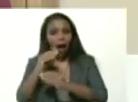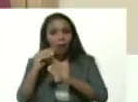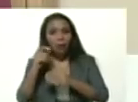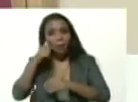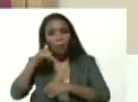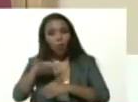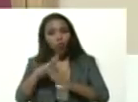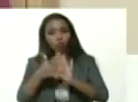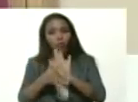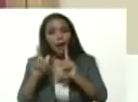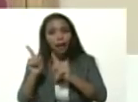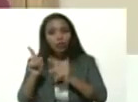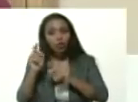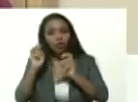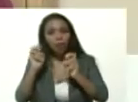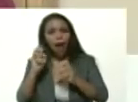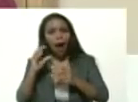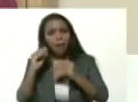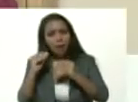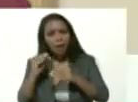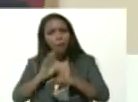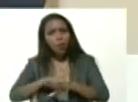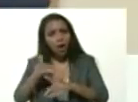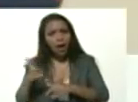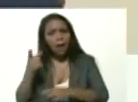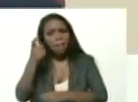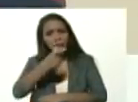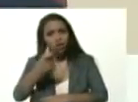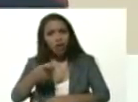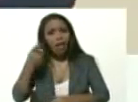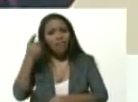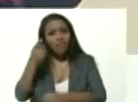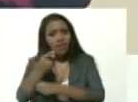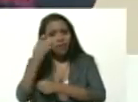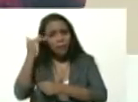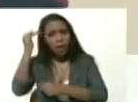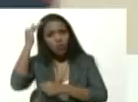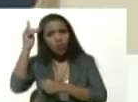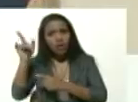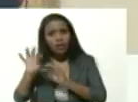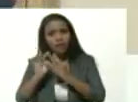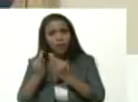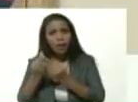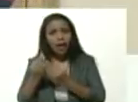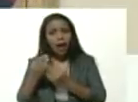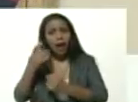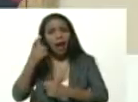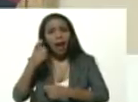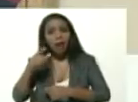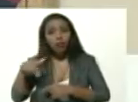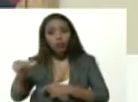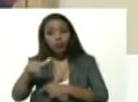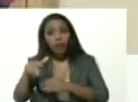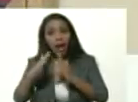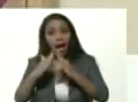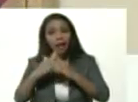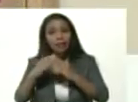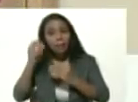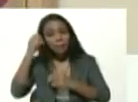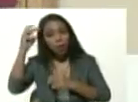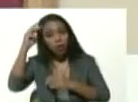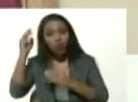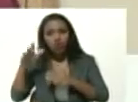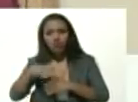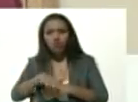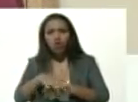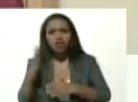temas, hablarle, porque la gente debe madurar en familia, todo el mundo en su casa, madurar científicamente de dónde viene